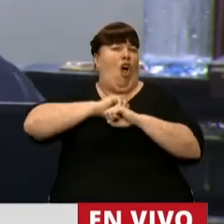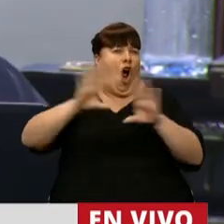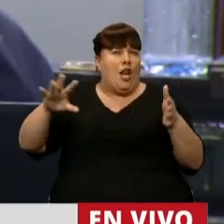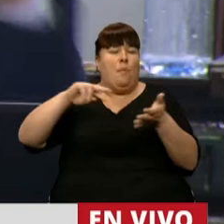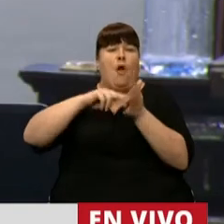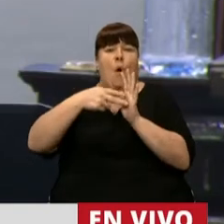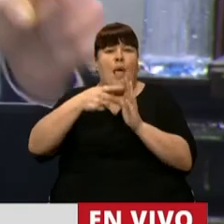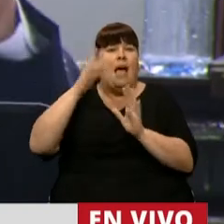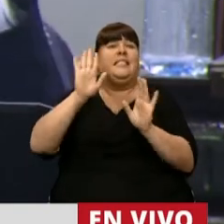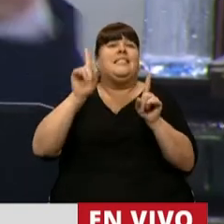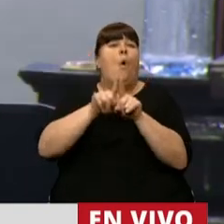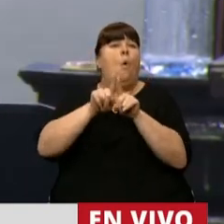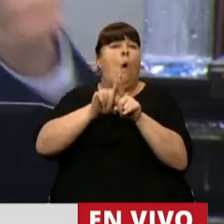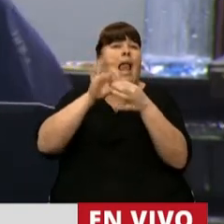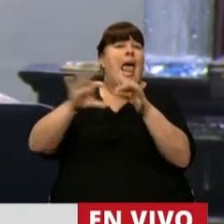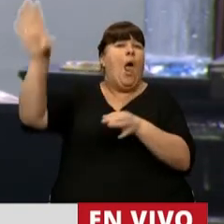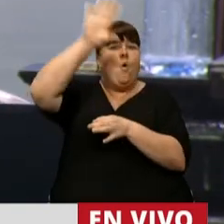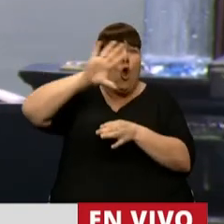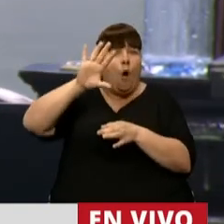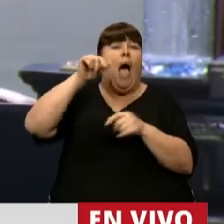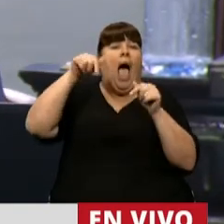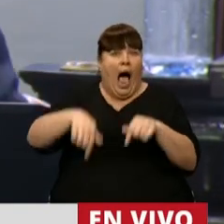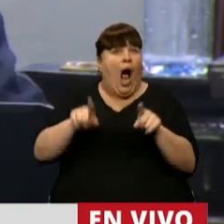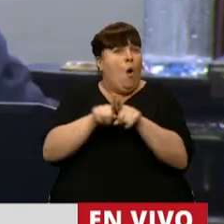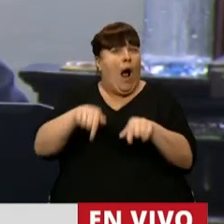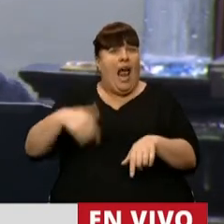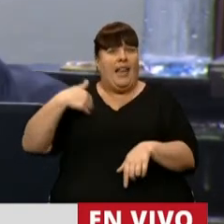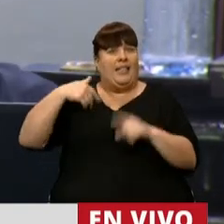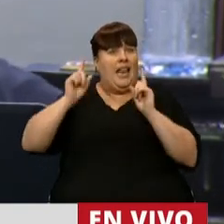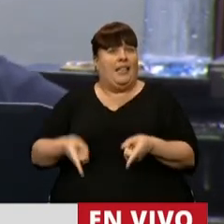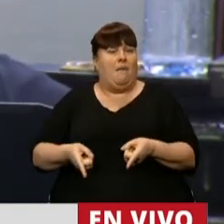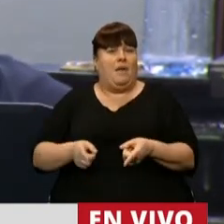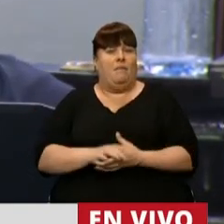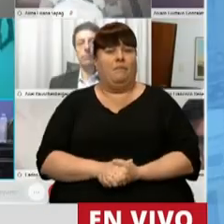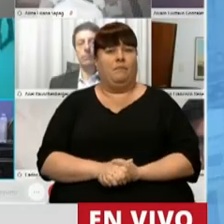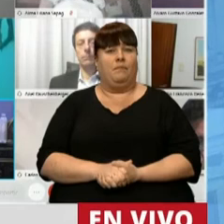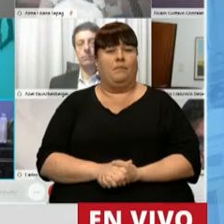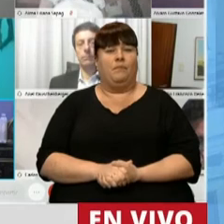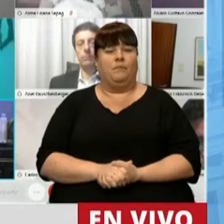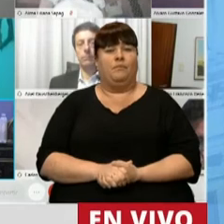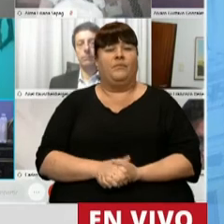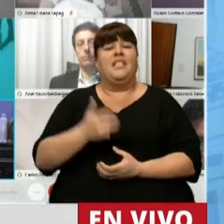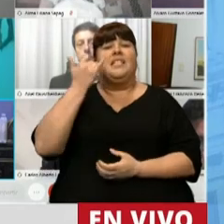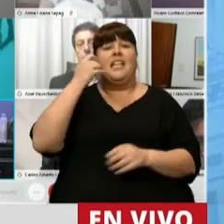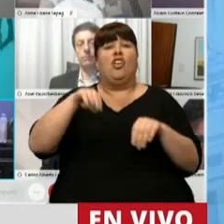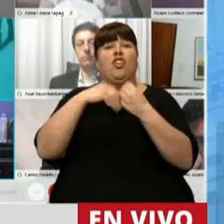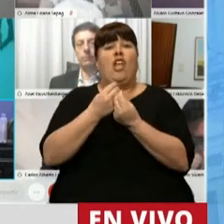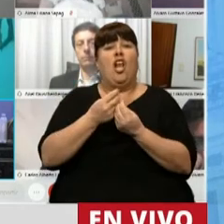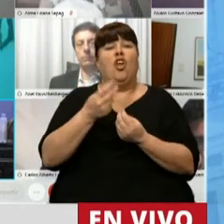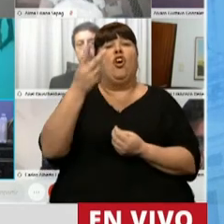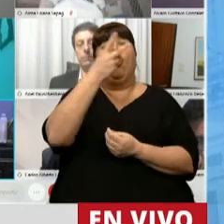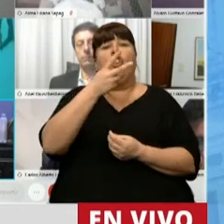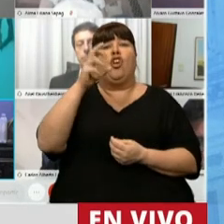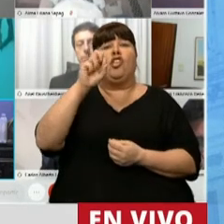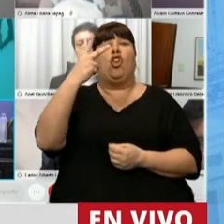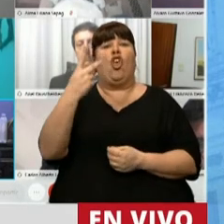catástrofe que se vivía en Europa y que actualmente se vive en la República Argentina. Ya pasaron